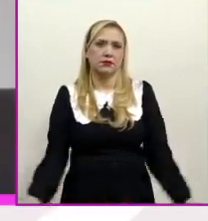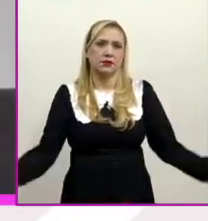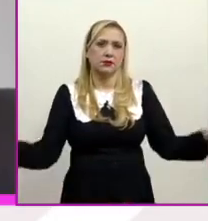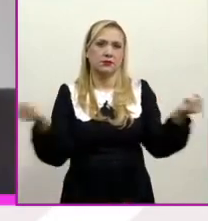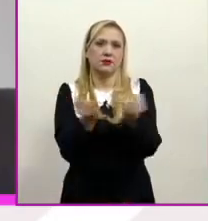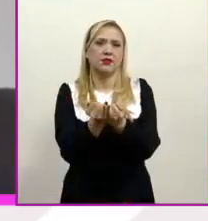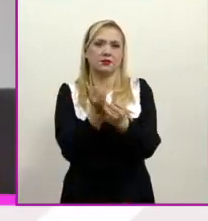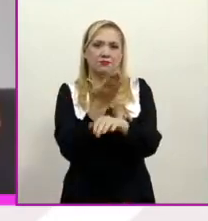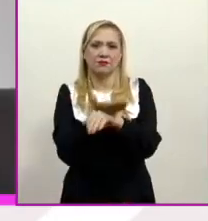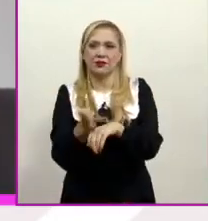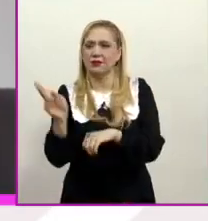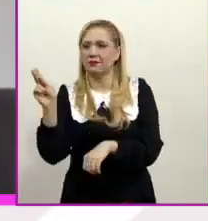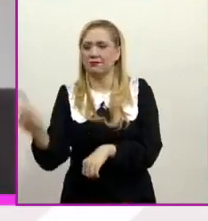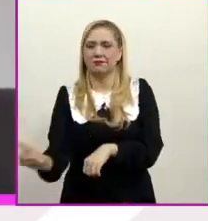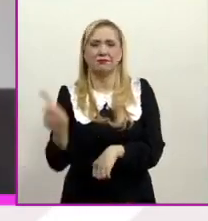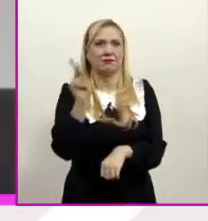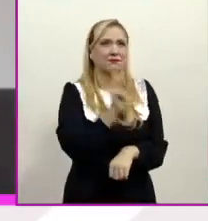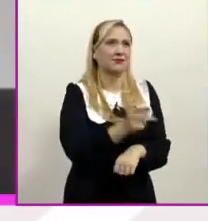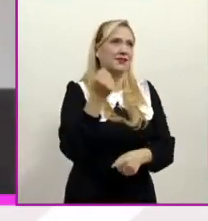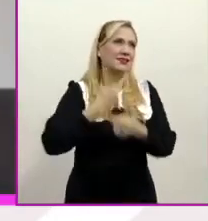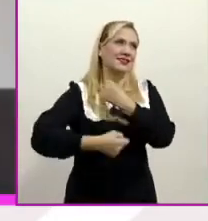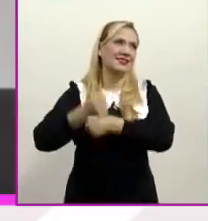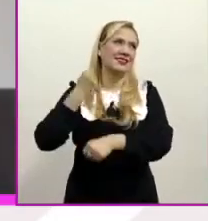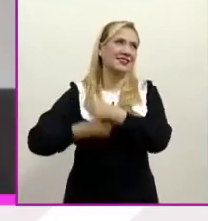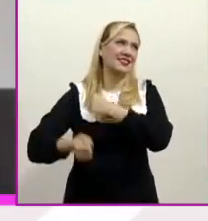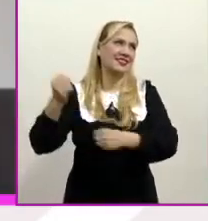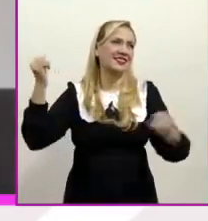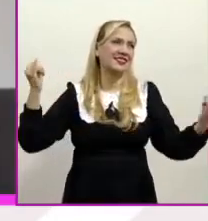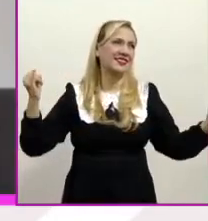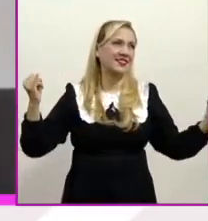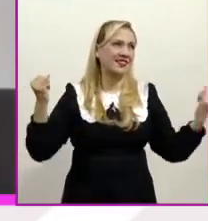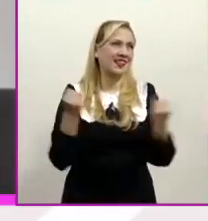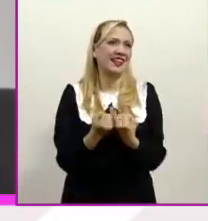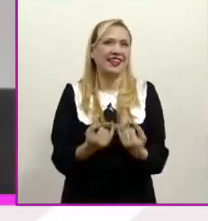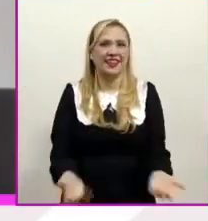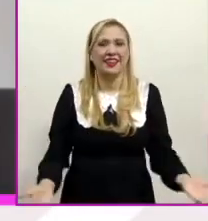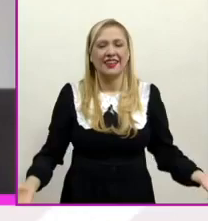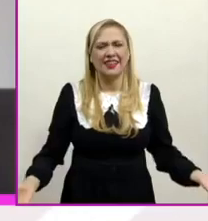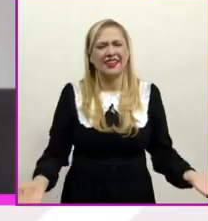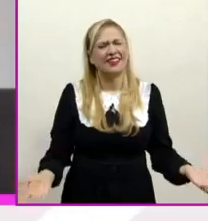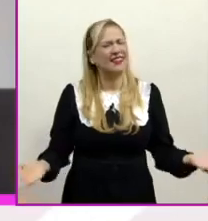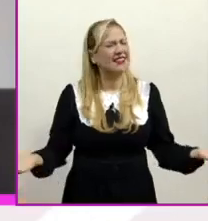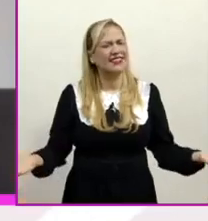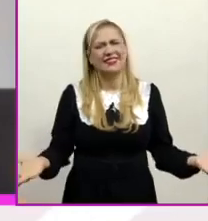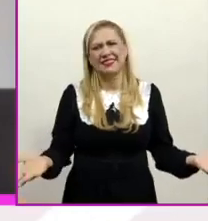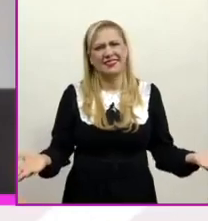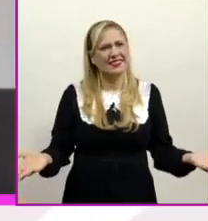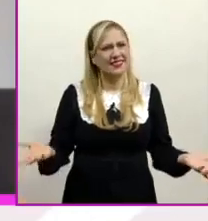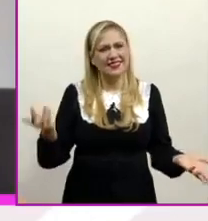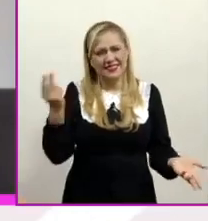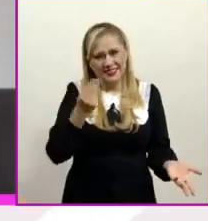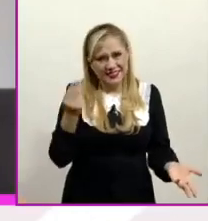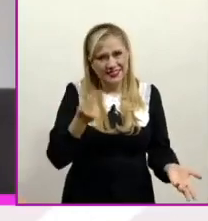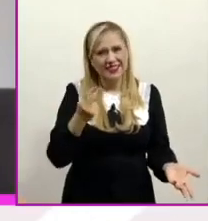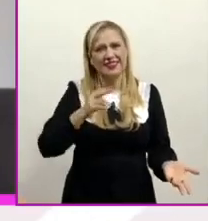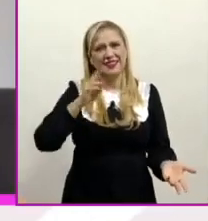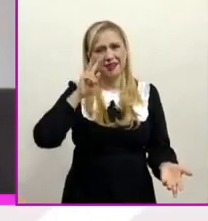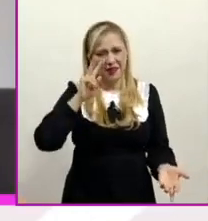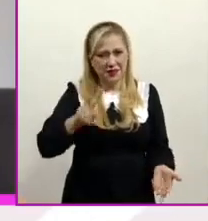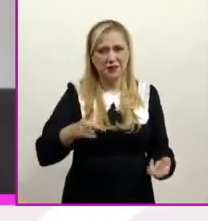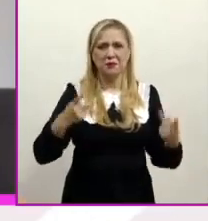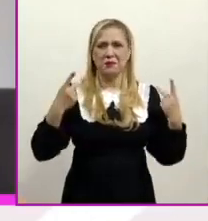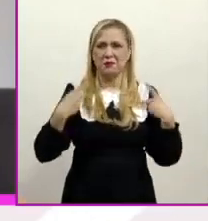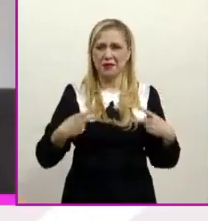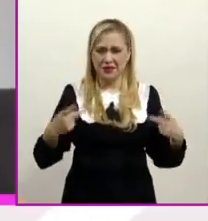blanca que hace muchos años. Entonces, fue muy tremendo, porque claro, se supone que somos personas